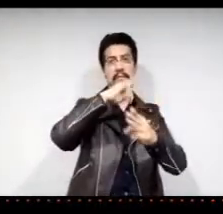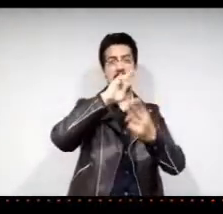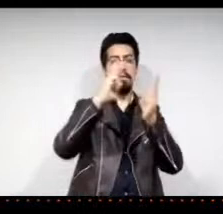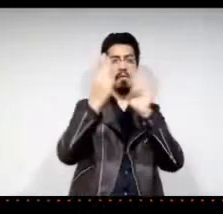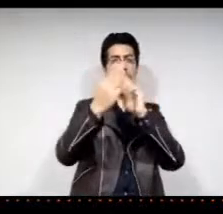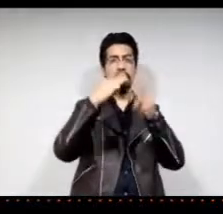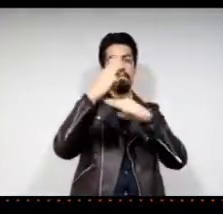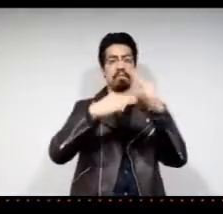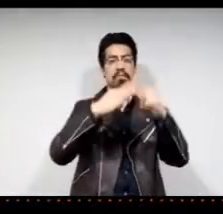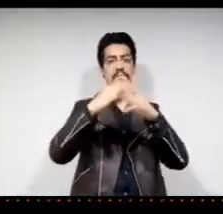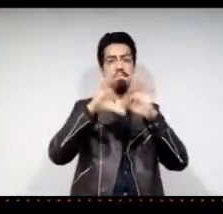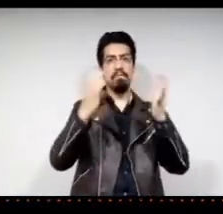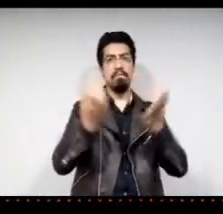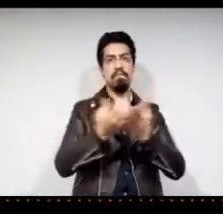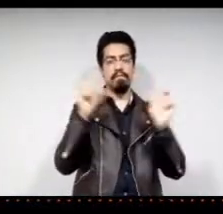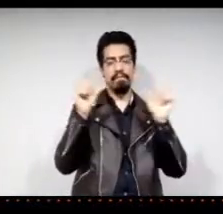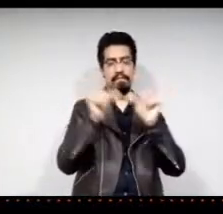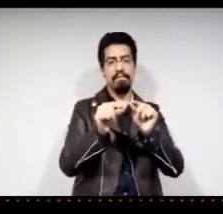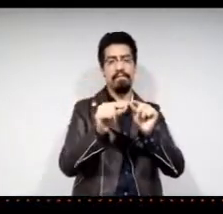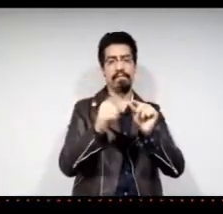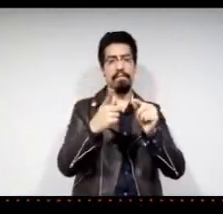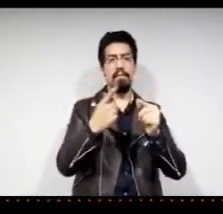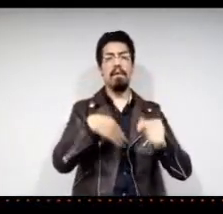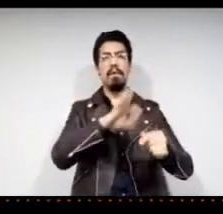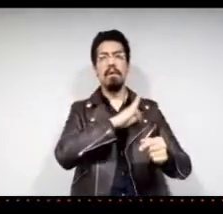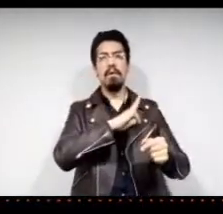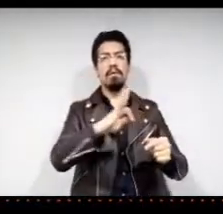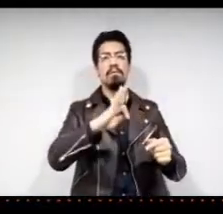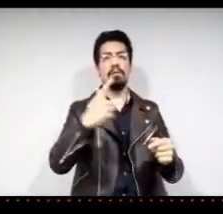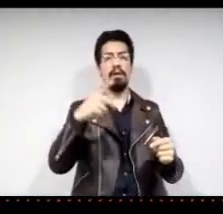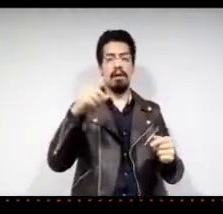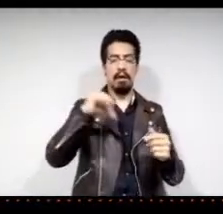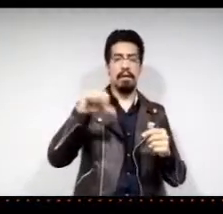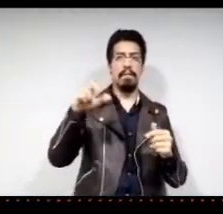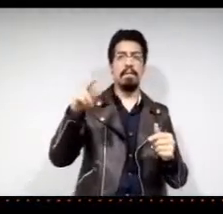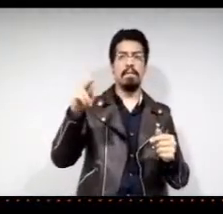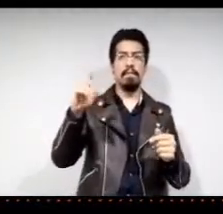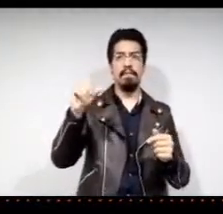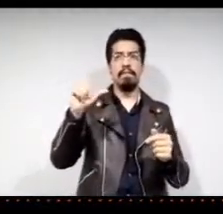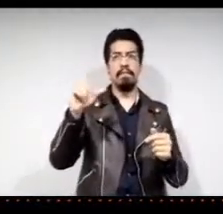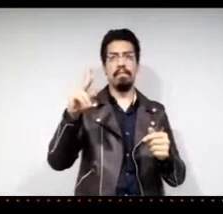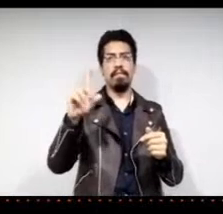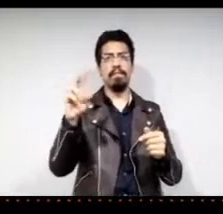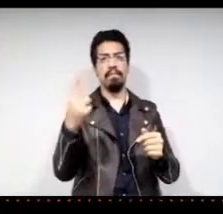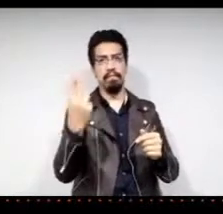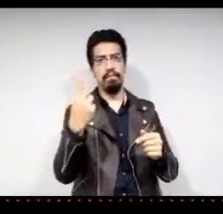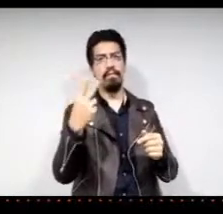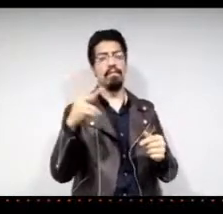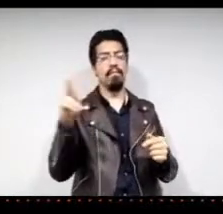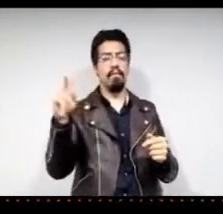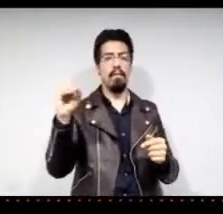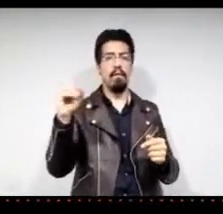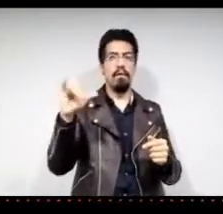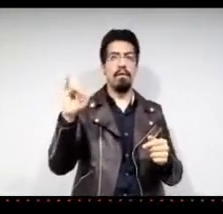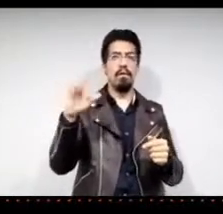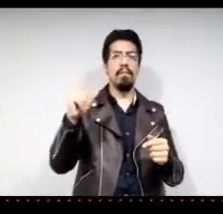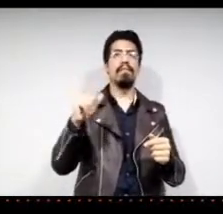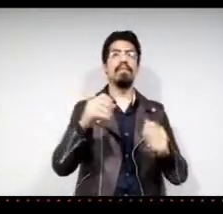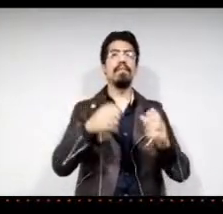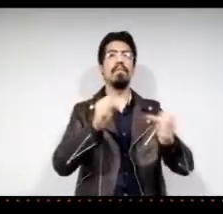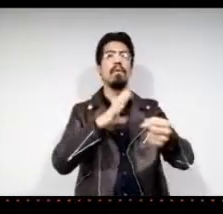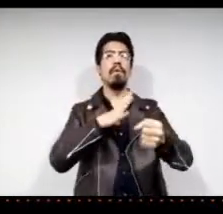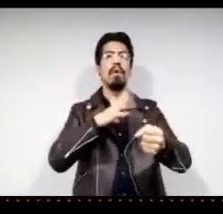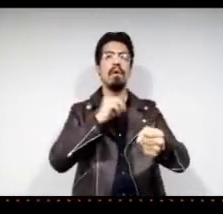intervención, nos ha permitido desde el Politécnico entender cuáles son los planos en donde hay